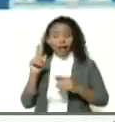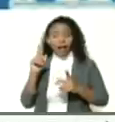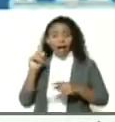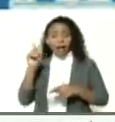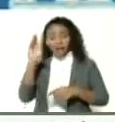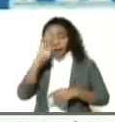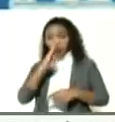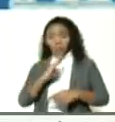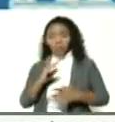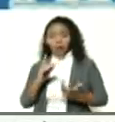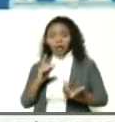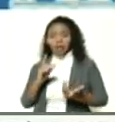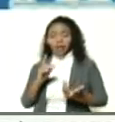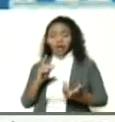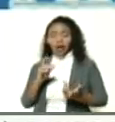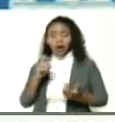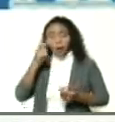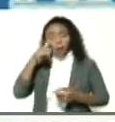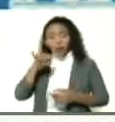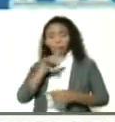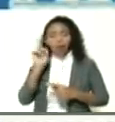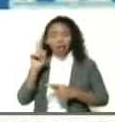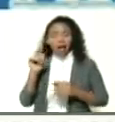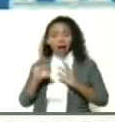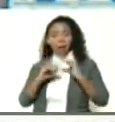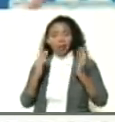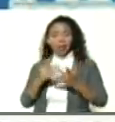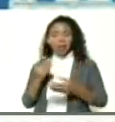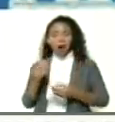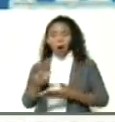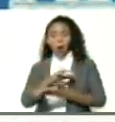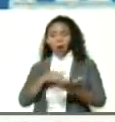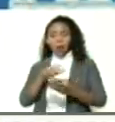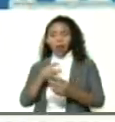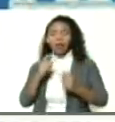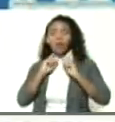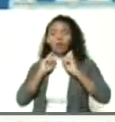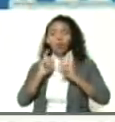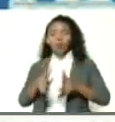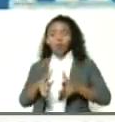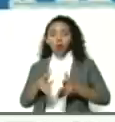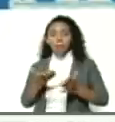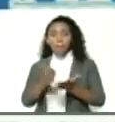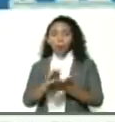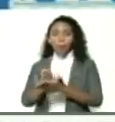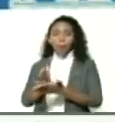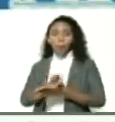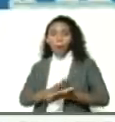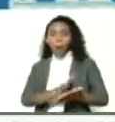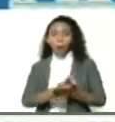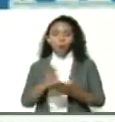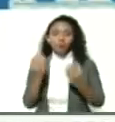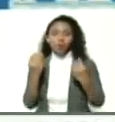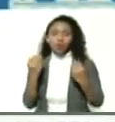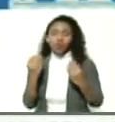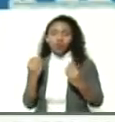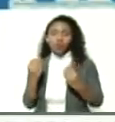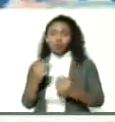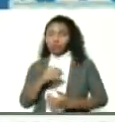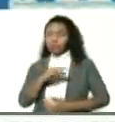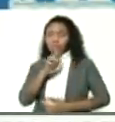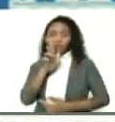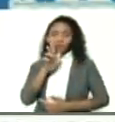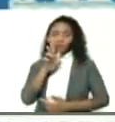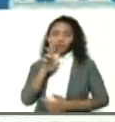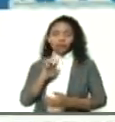Brasil la pandemia? Cementerio improvisado, terrible,